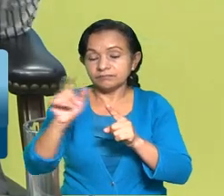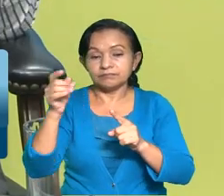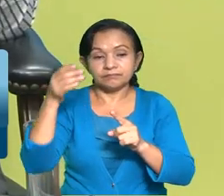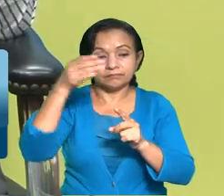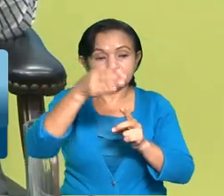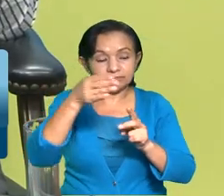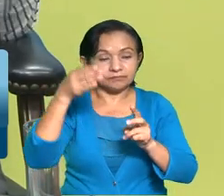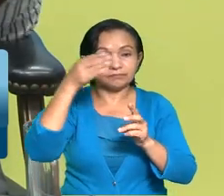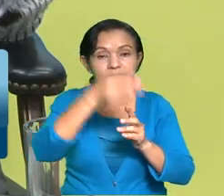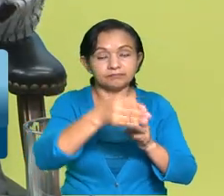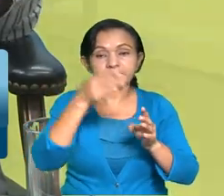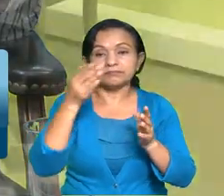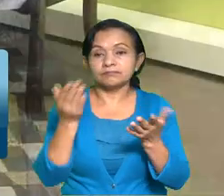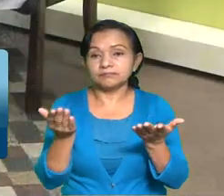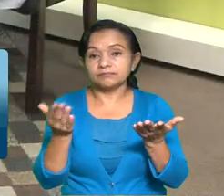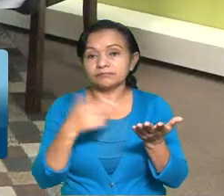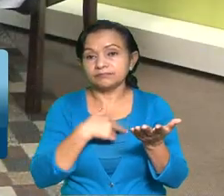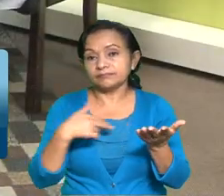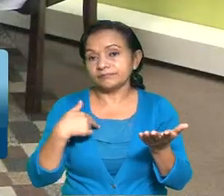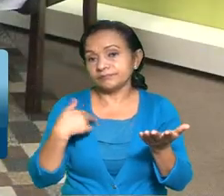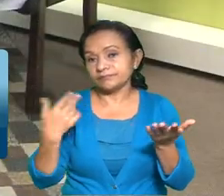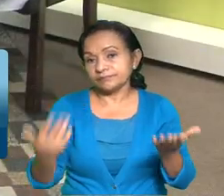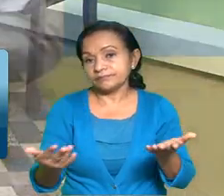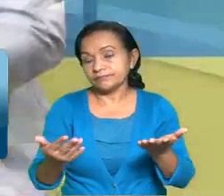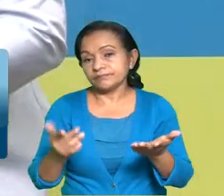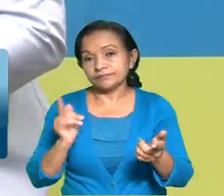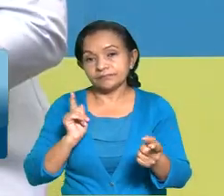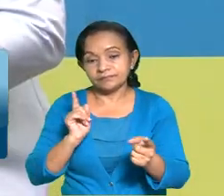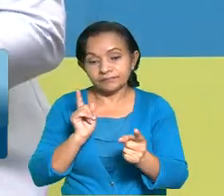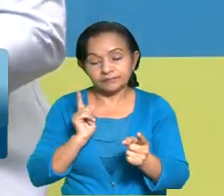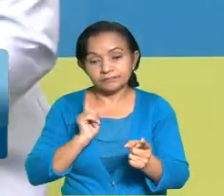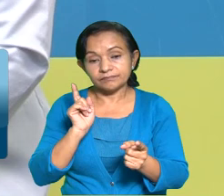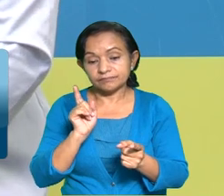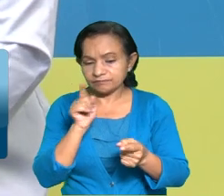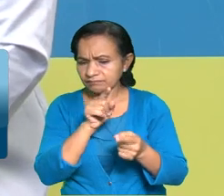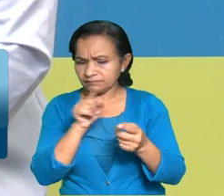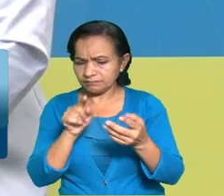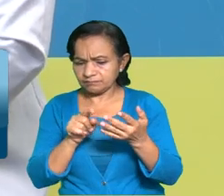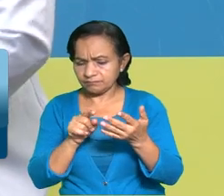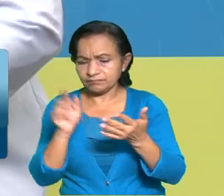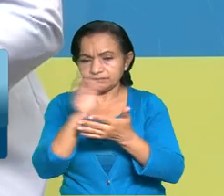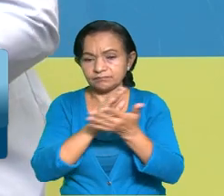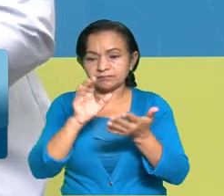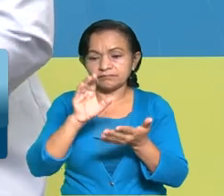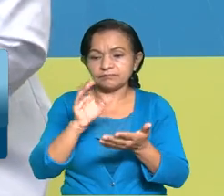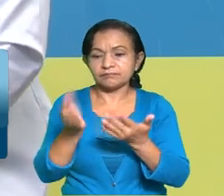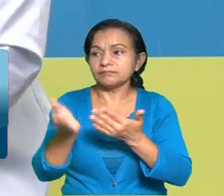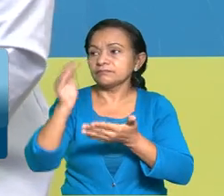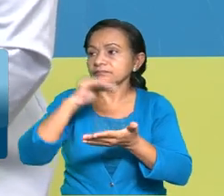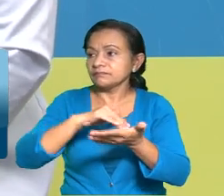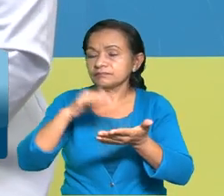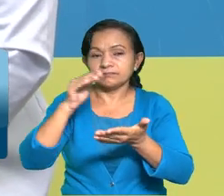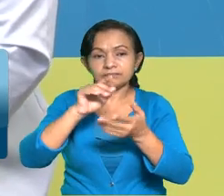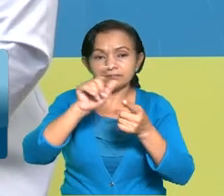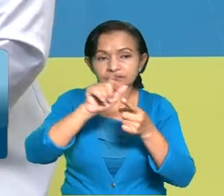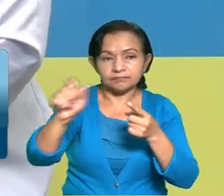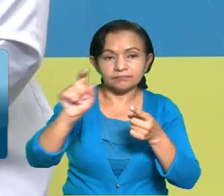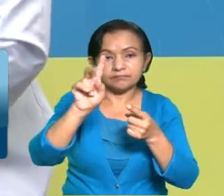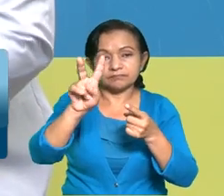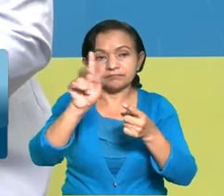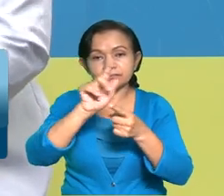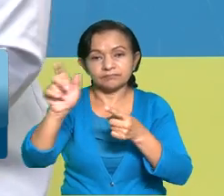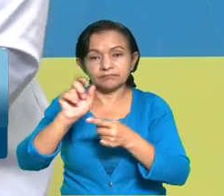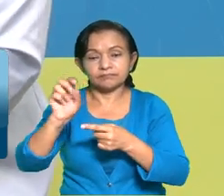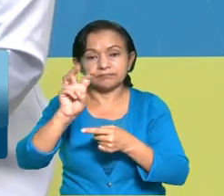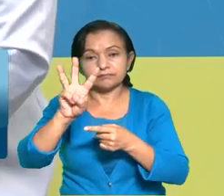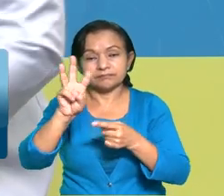eso, precisamente, para sí, y según los hallazgos que el bebé tenga, pues se le da su cita, porque puede ser al mes, puede ser a los 2 meses, a